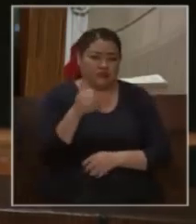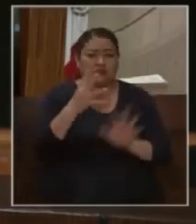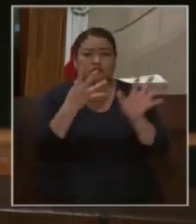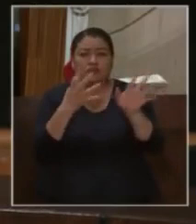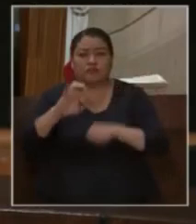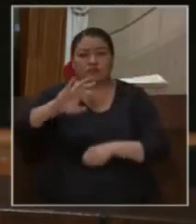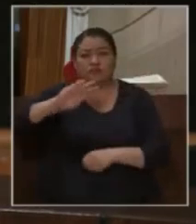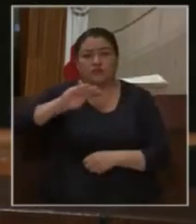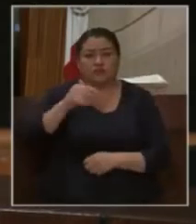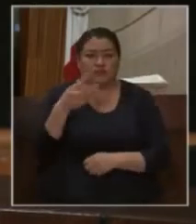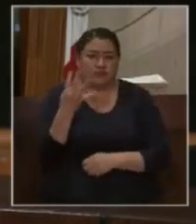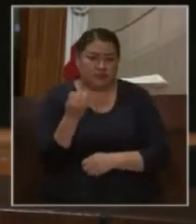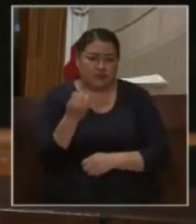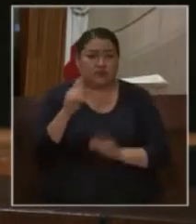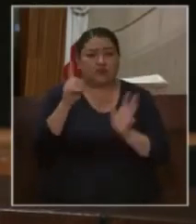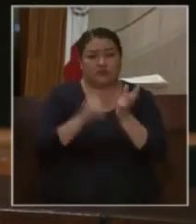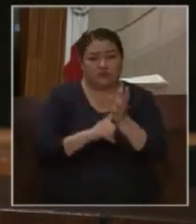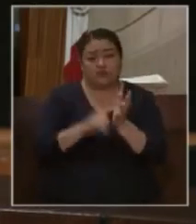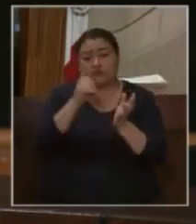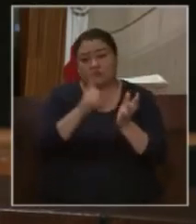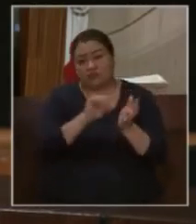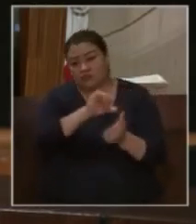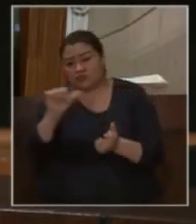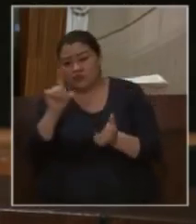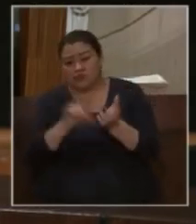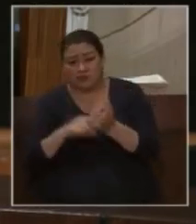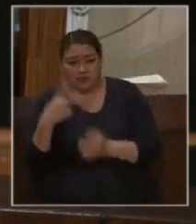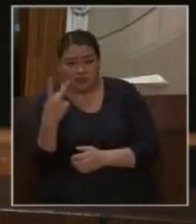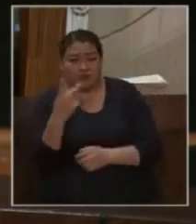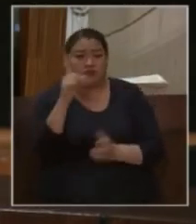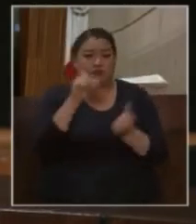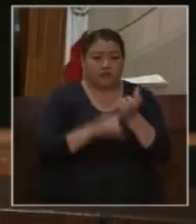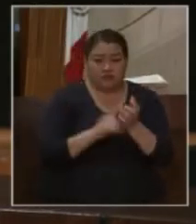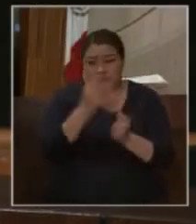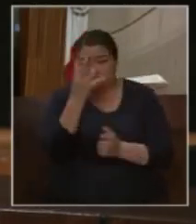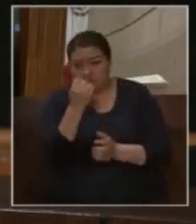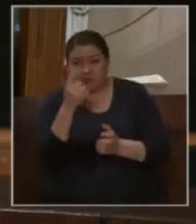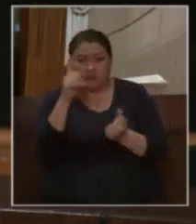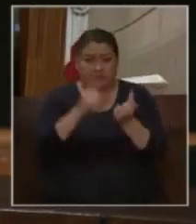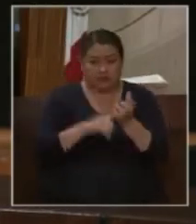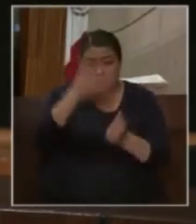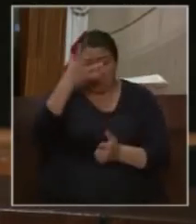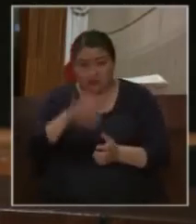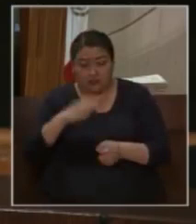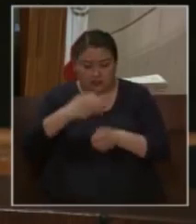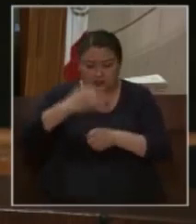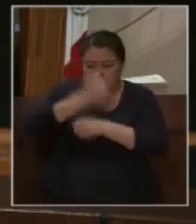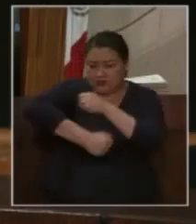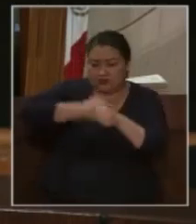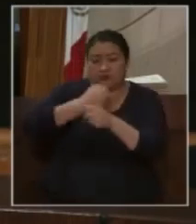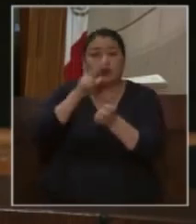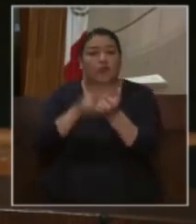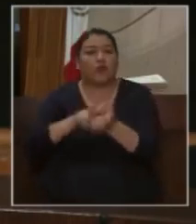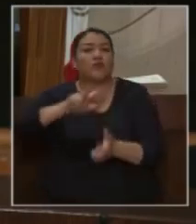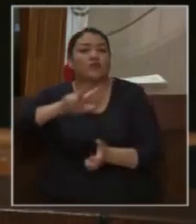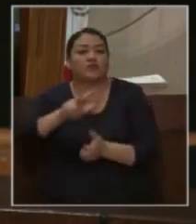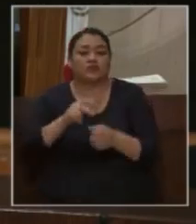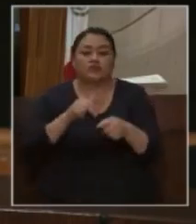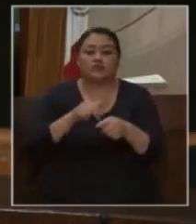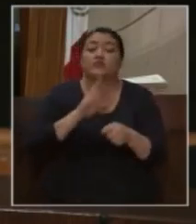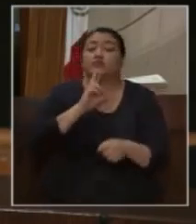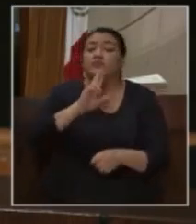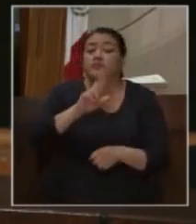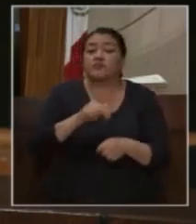996, 999, 1000 a 1002, 1009 y 1010, todos de la presente anualidad, se resuelve.